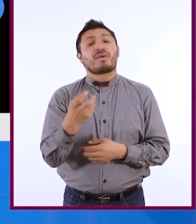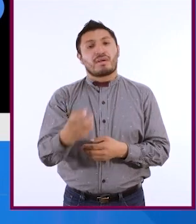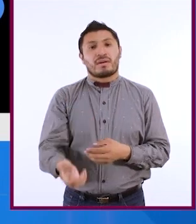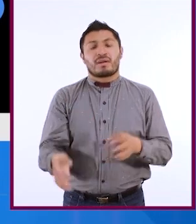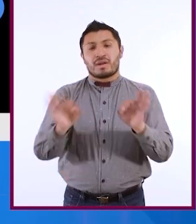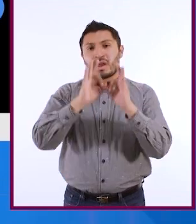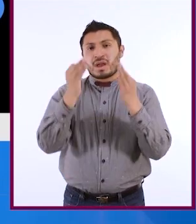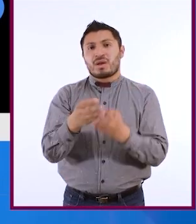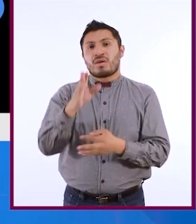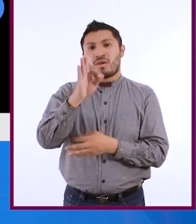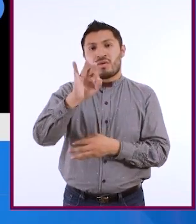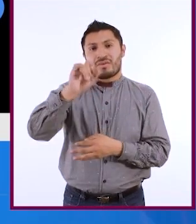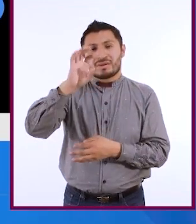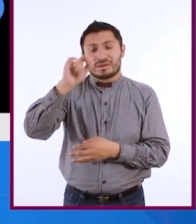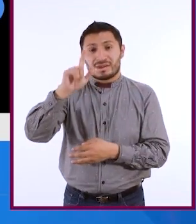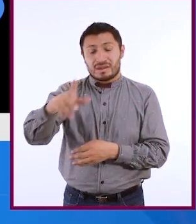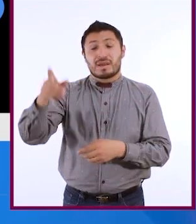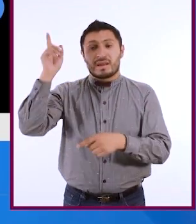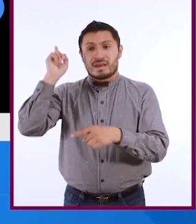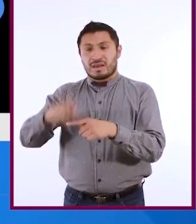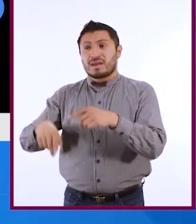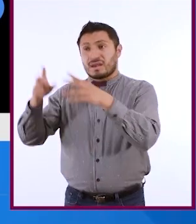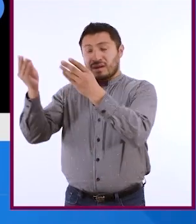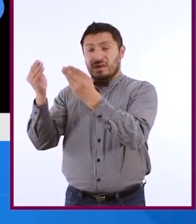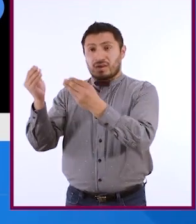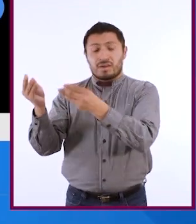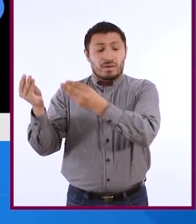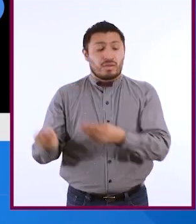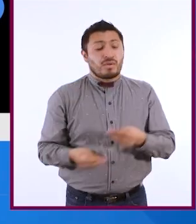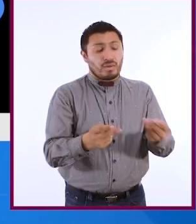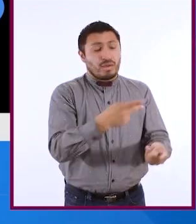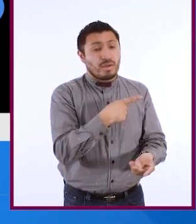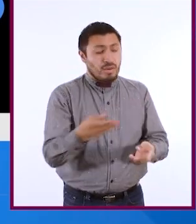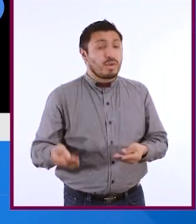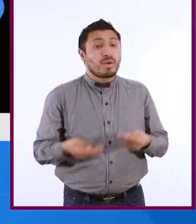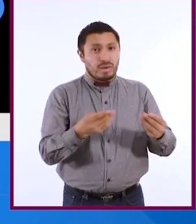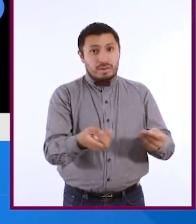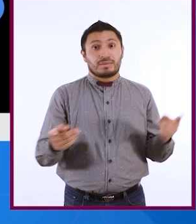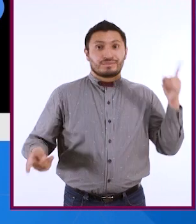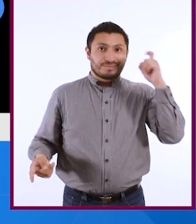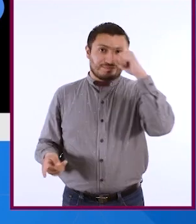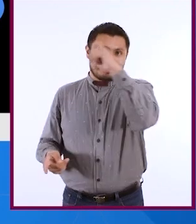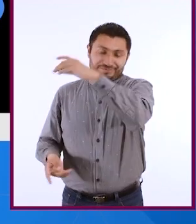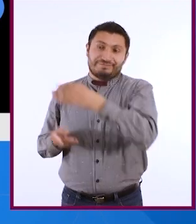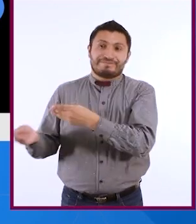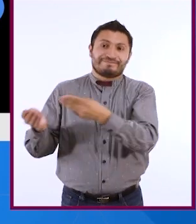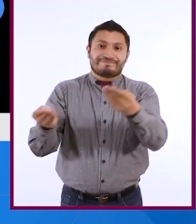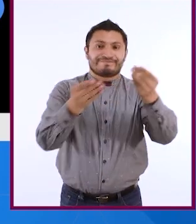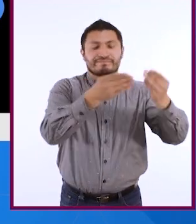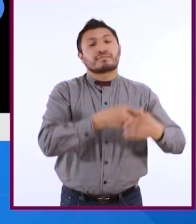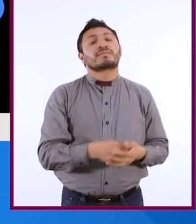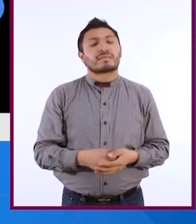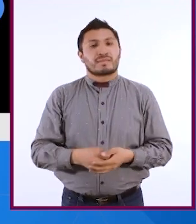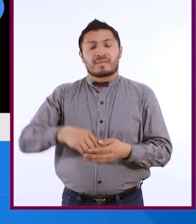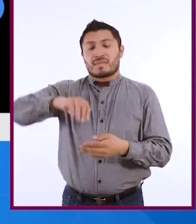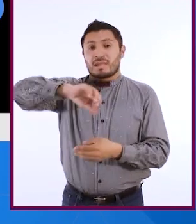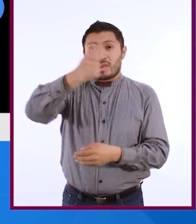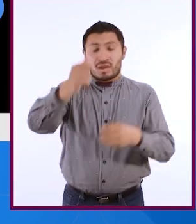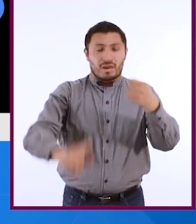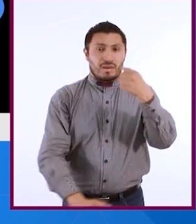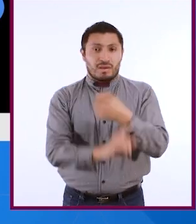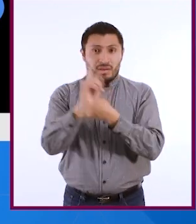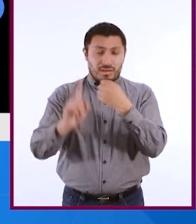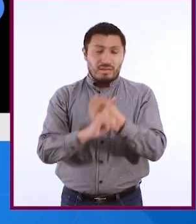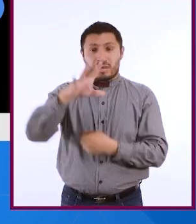ese esquema fiscal en donde le quitas más a los que más tienes, pues a los que más tienen, es muy difícil redistribuir. Otro de las problemáticas